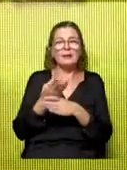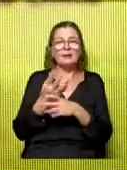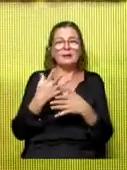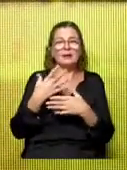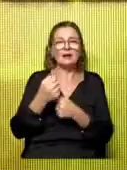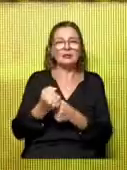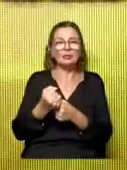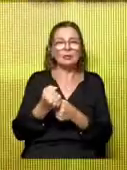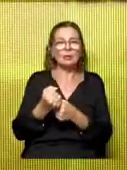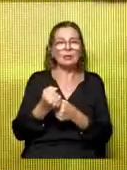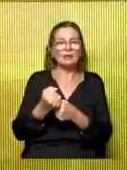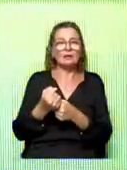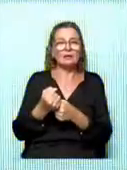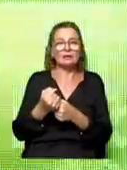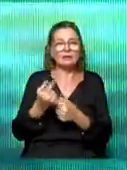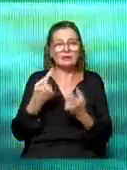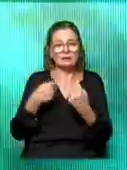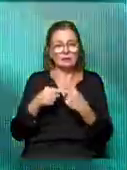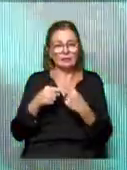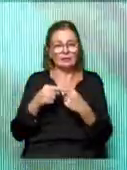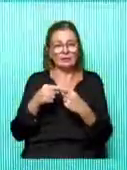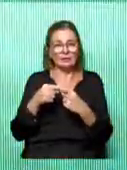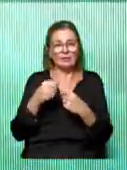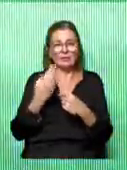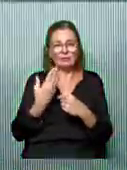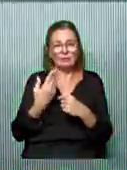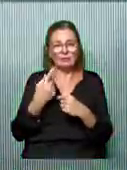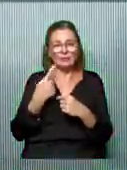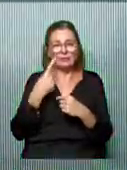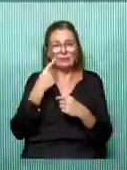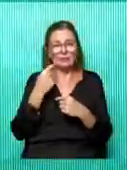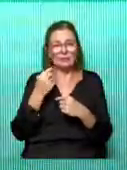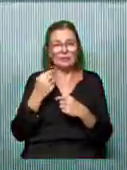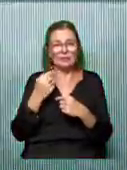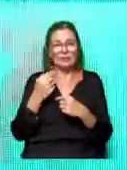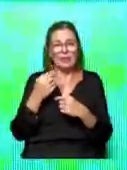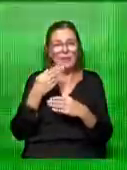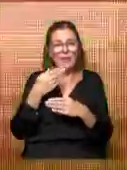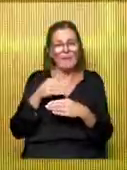miles de comillas, en lugar de, bueno, de un mes más proactivo.